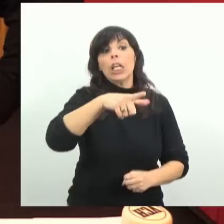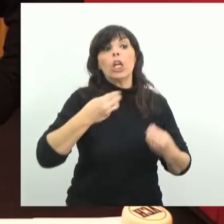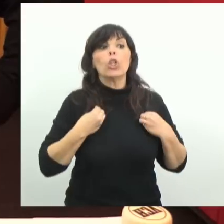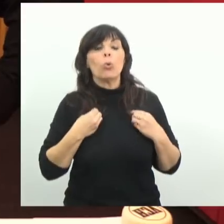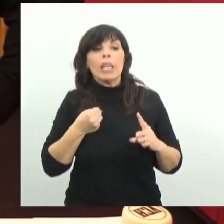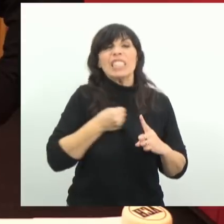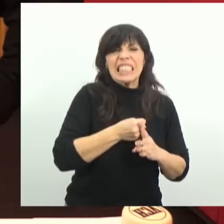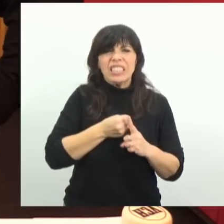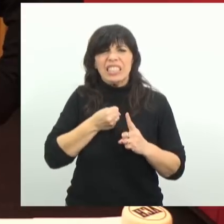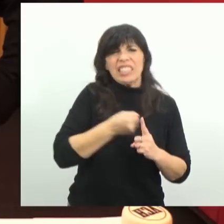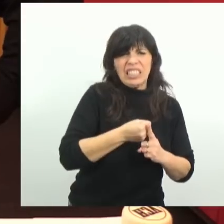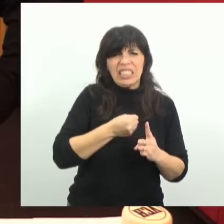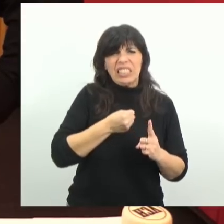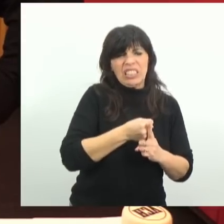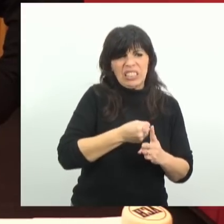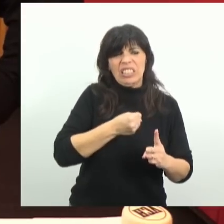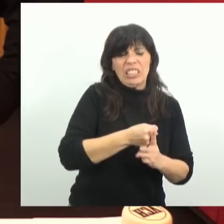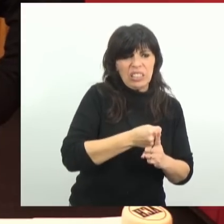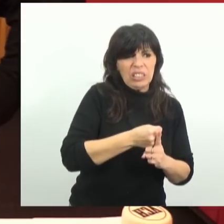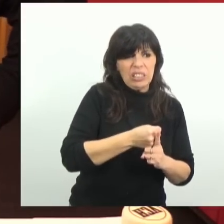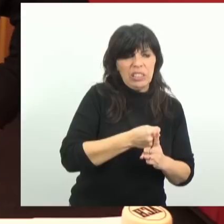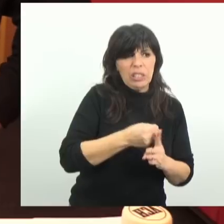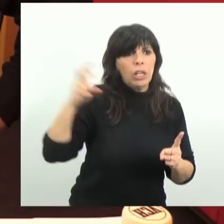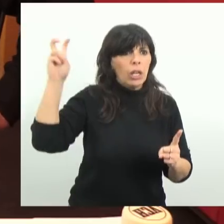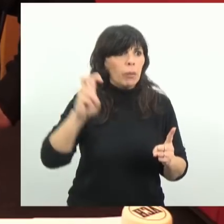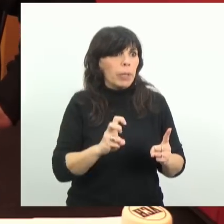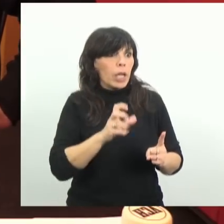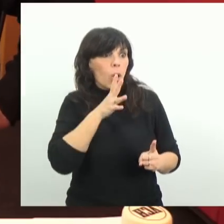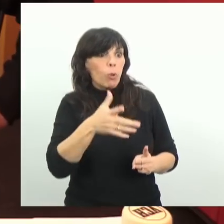mayormente no es por ti, sino por la palabra que fue enviada.